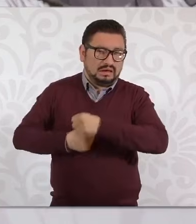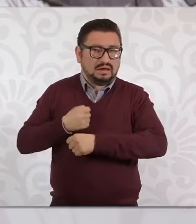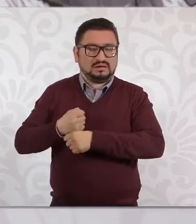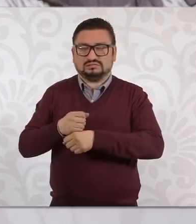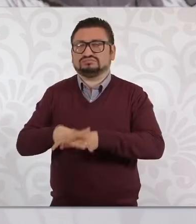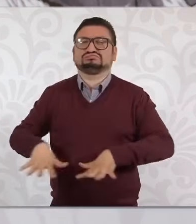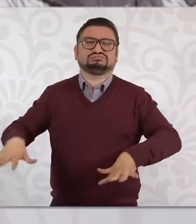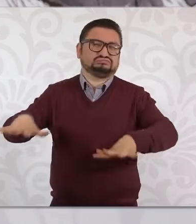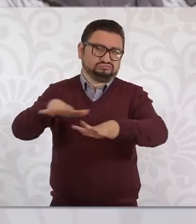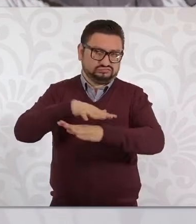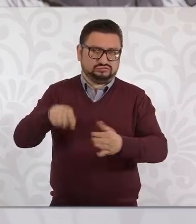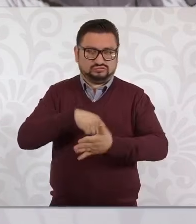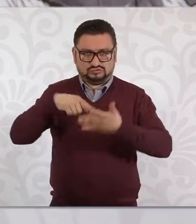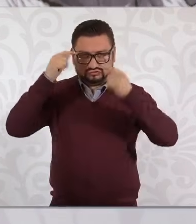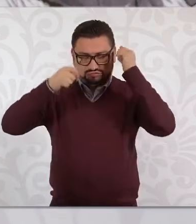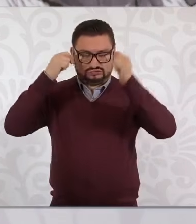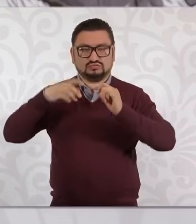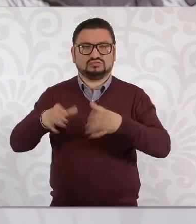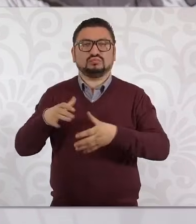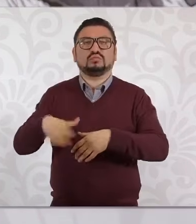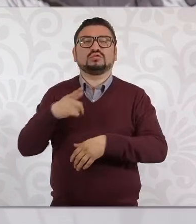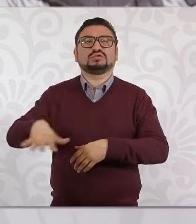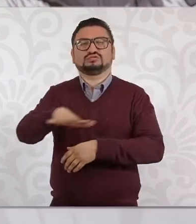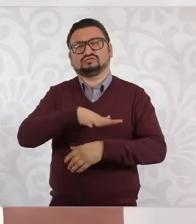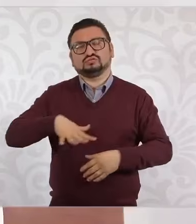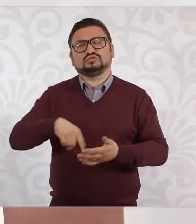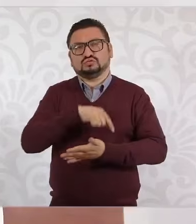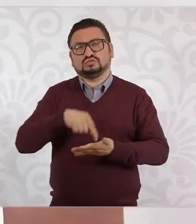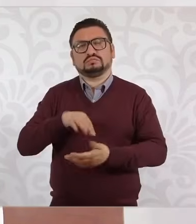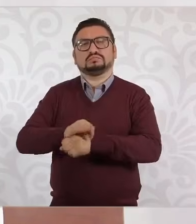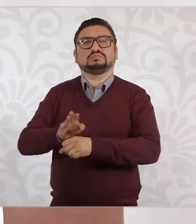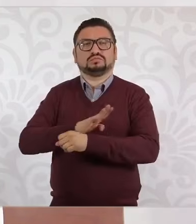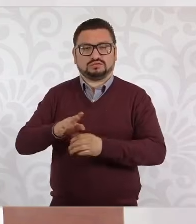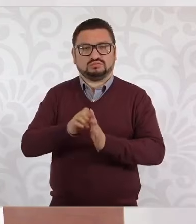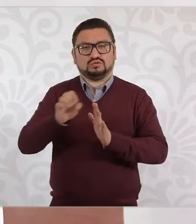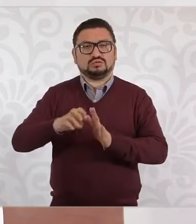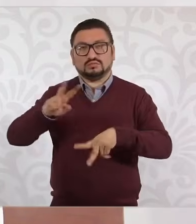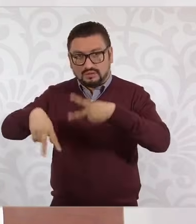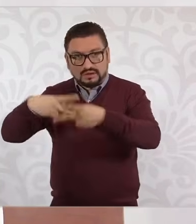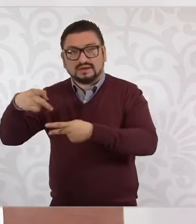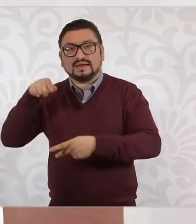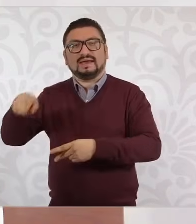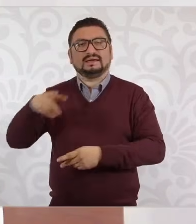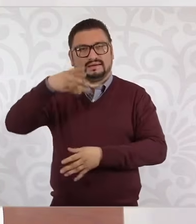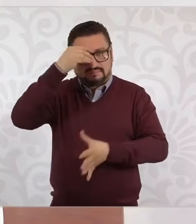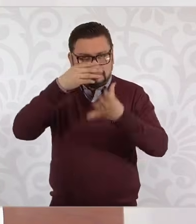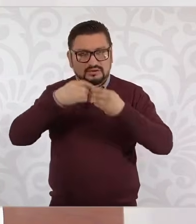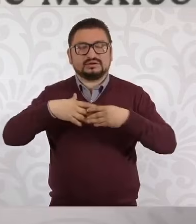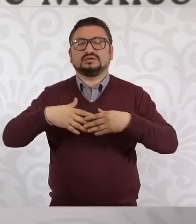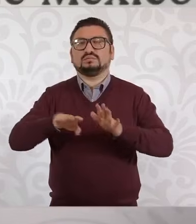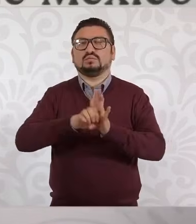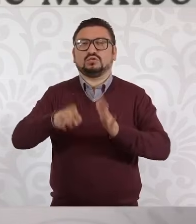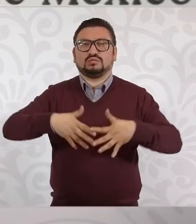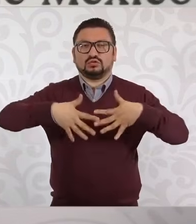natural protegida, el turismo comunitario. Vas ahí, por ejemplo, aprendes a tejer el